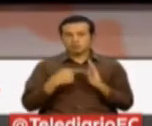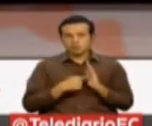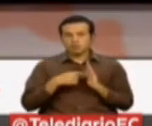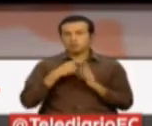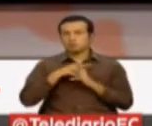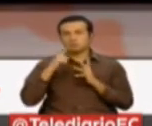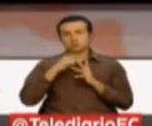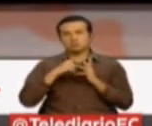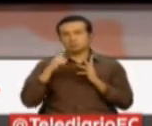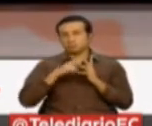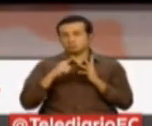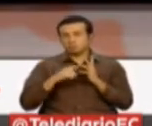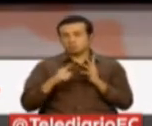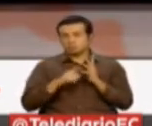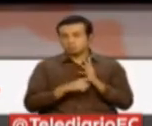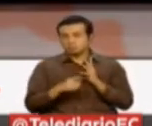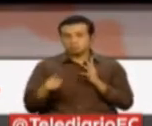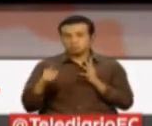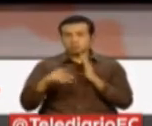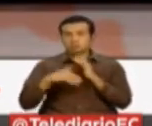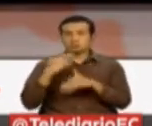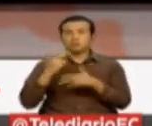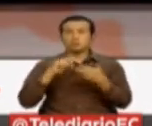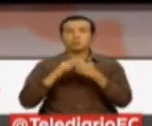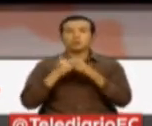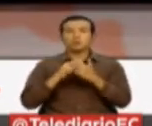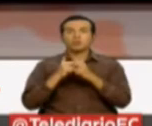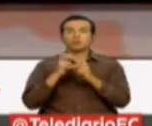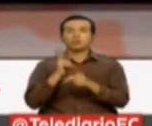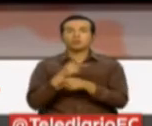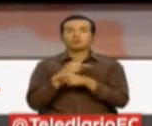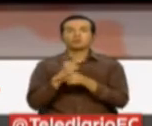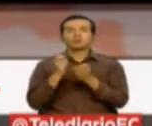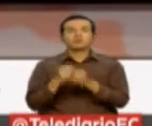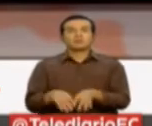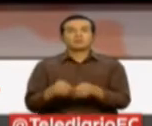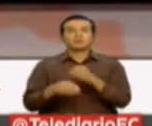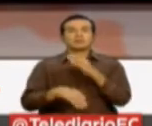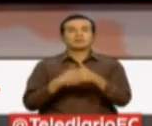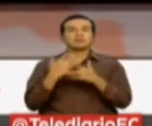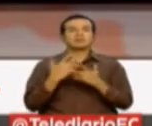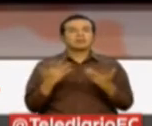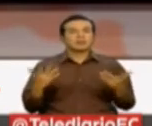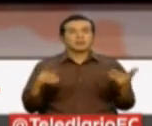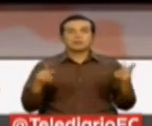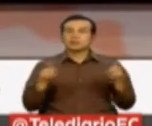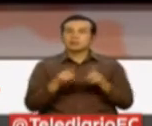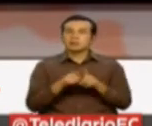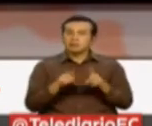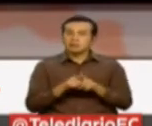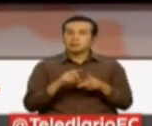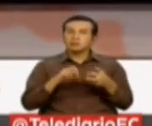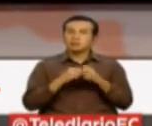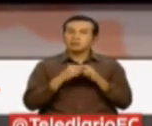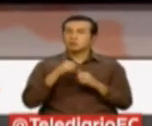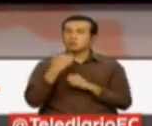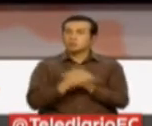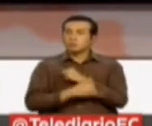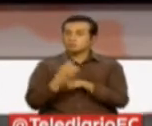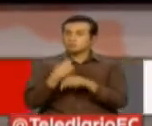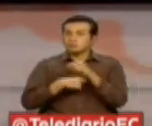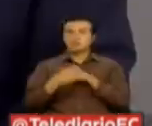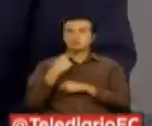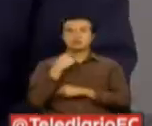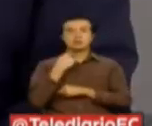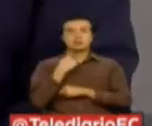escupo etcétera terminan por afectar la cadena productiva que al final del día también le golpea al exportador de son